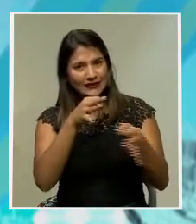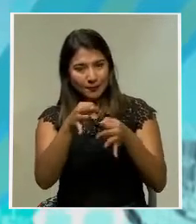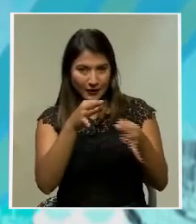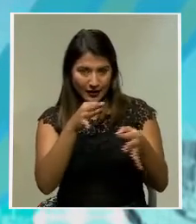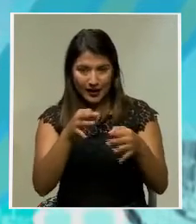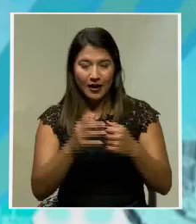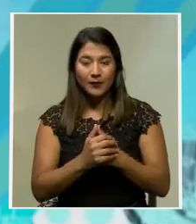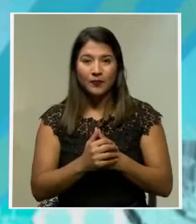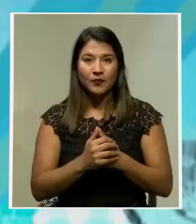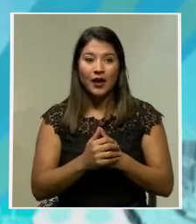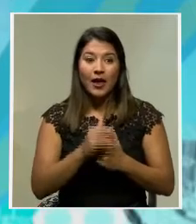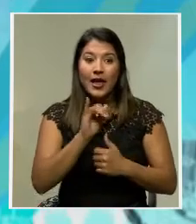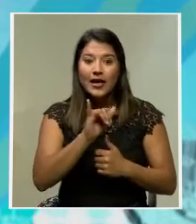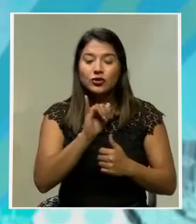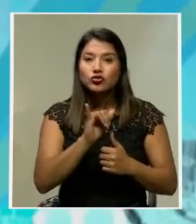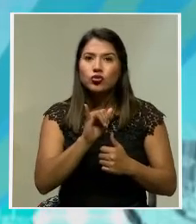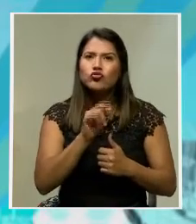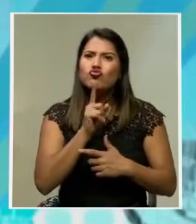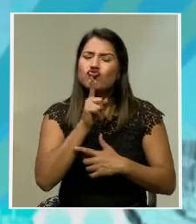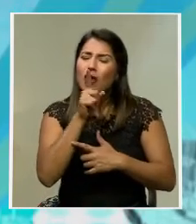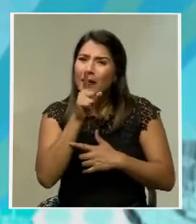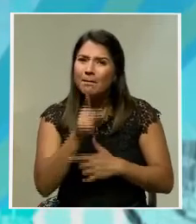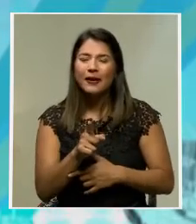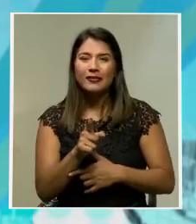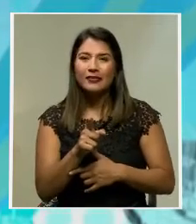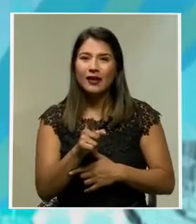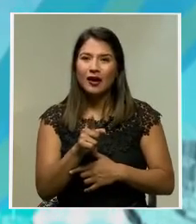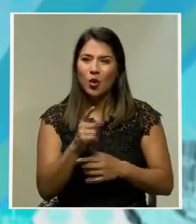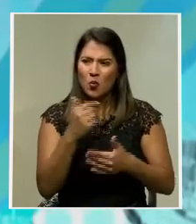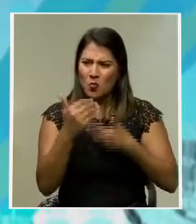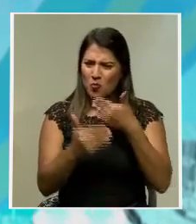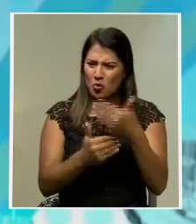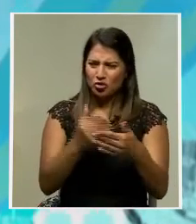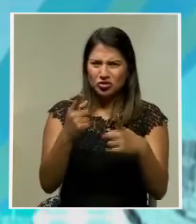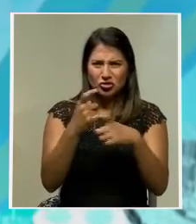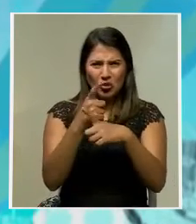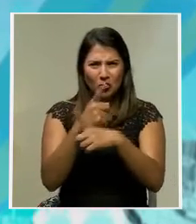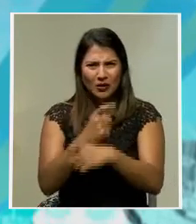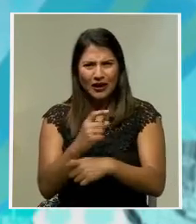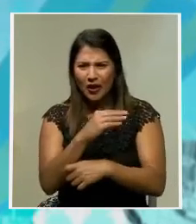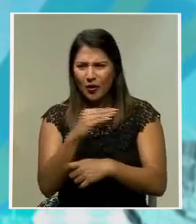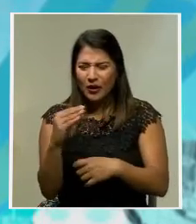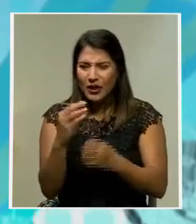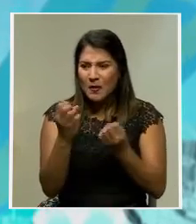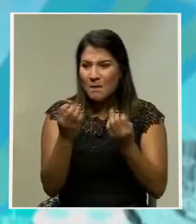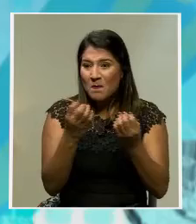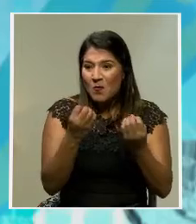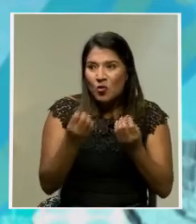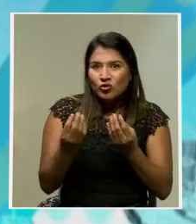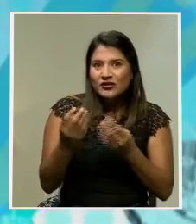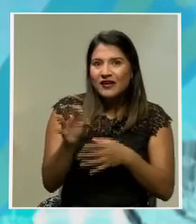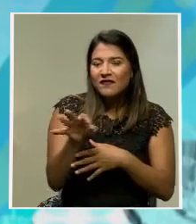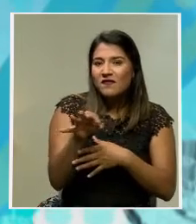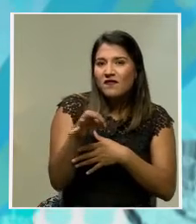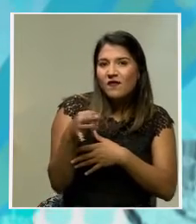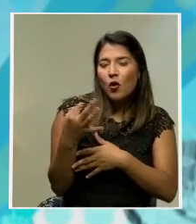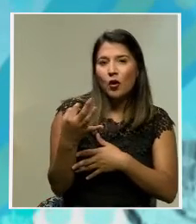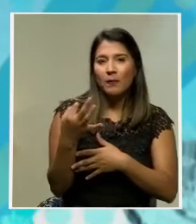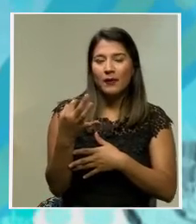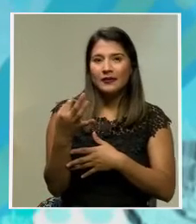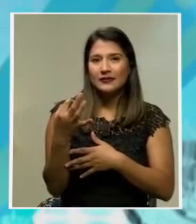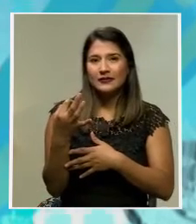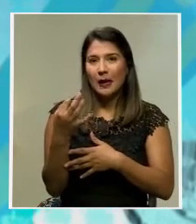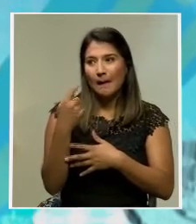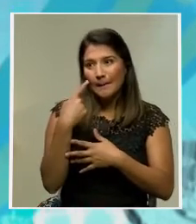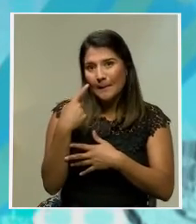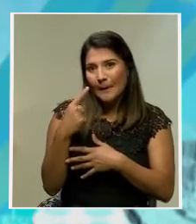un verdadero laberinto y hay muchos portillos para sumar. Cuando